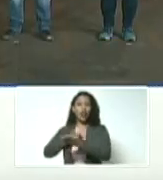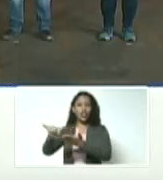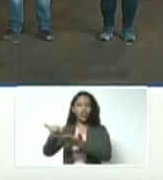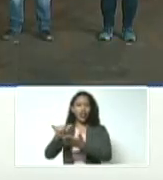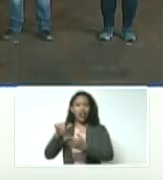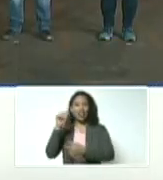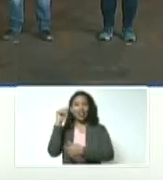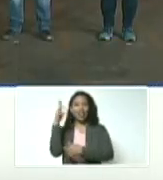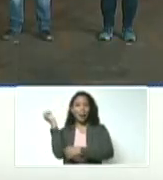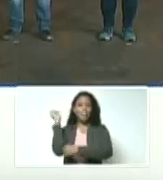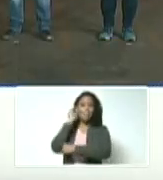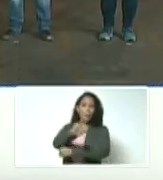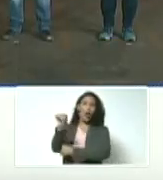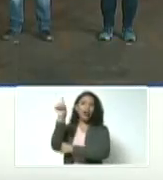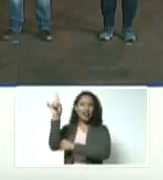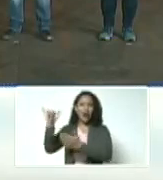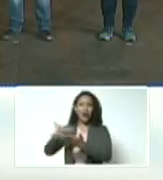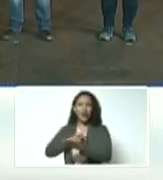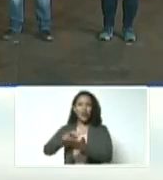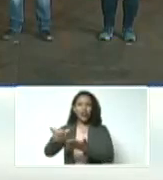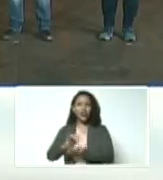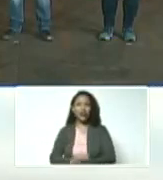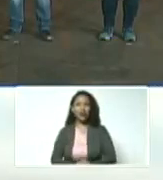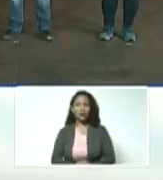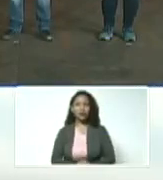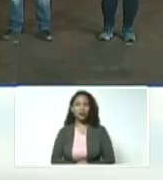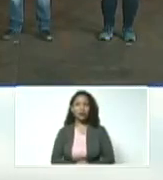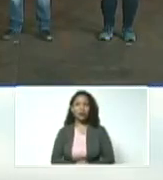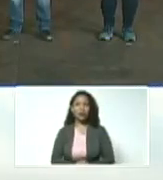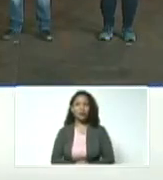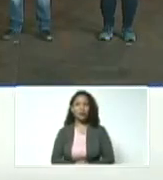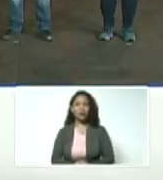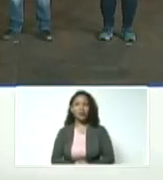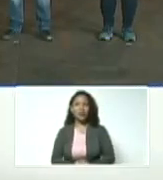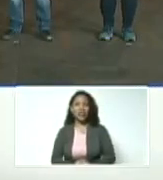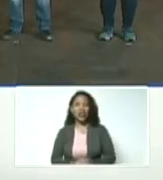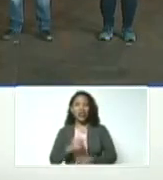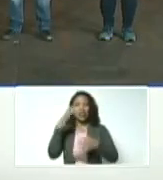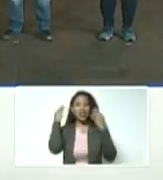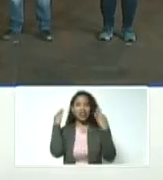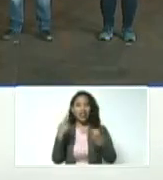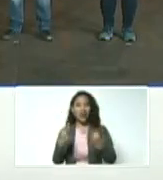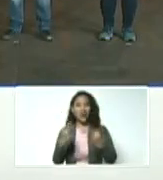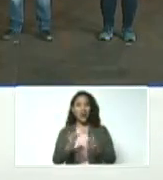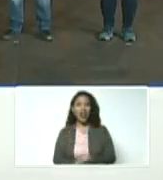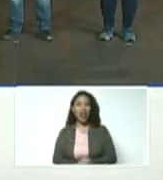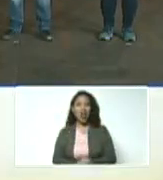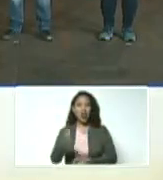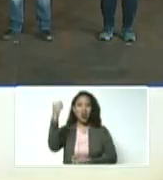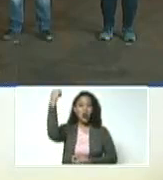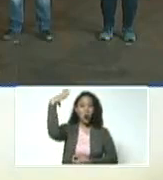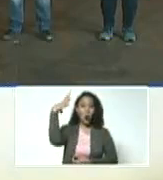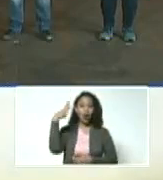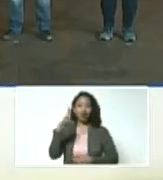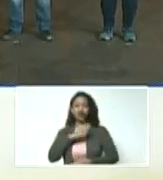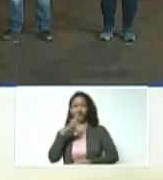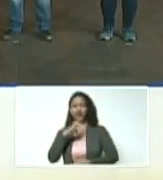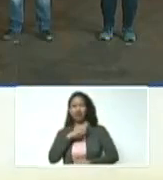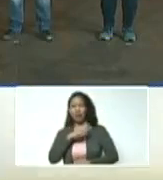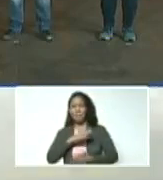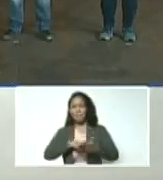tres patadas a Nueva York hoy por hoy. De lo bella que está, lo segura, lo iluminada, lo arregladita,